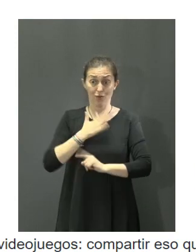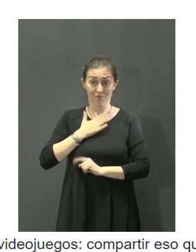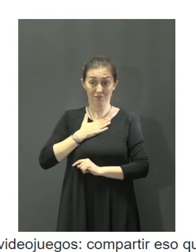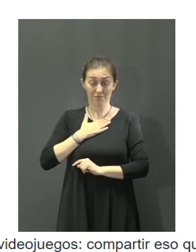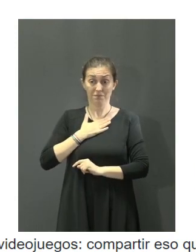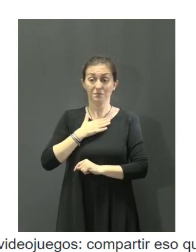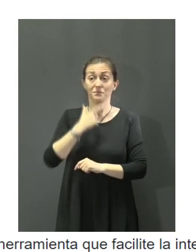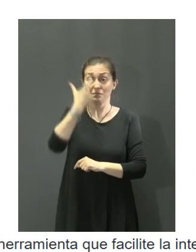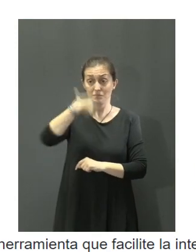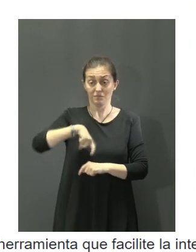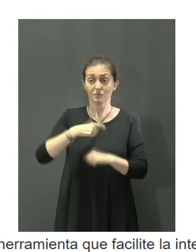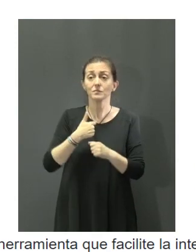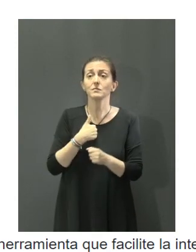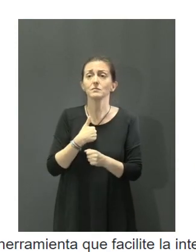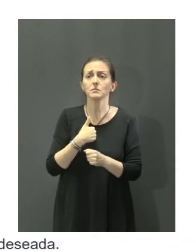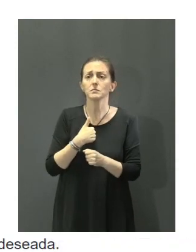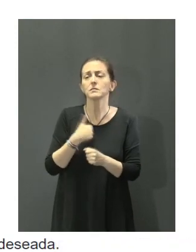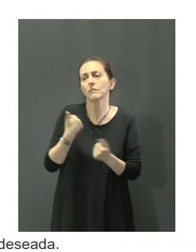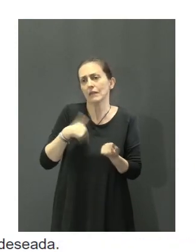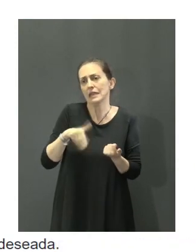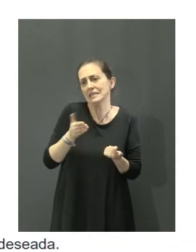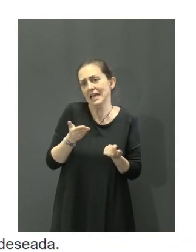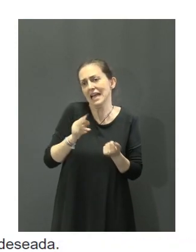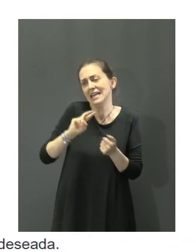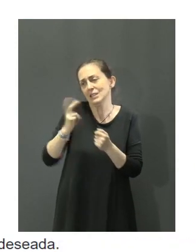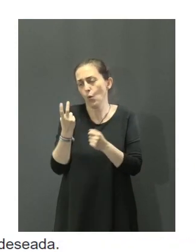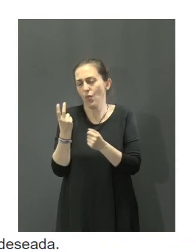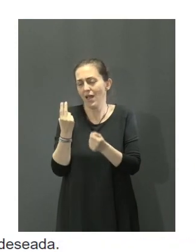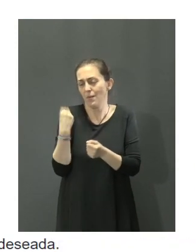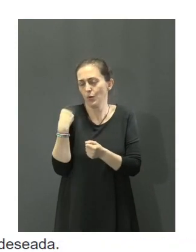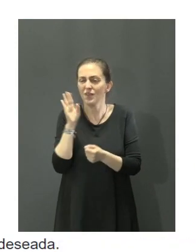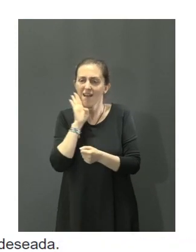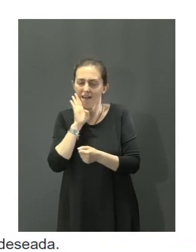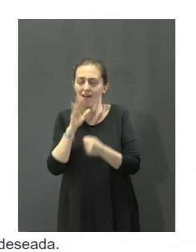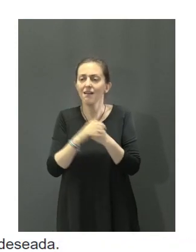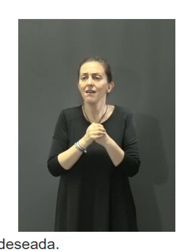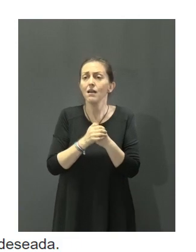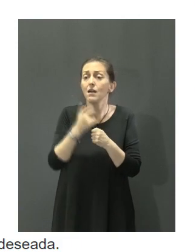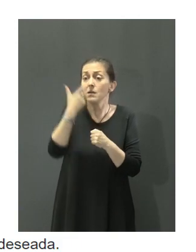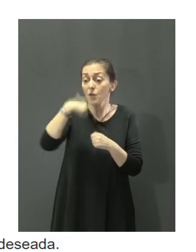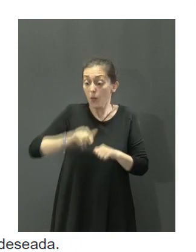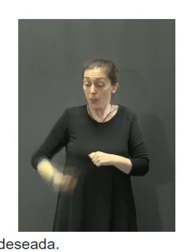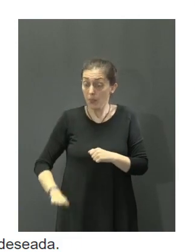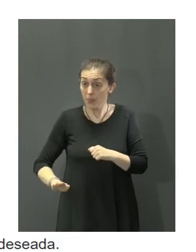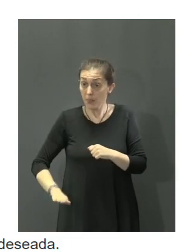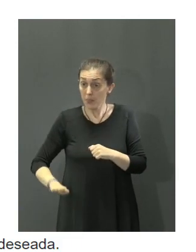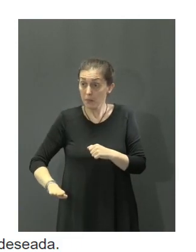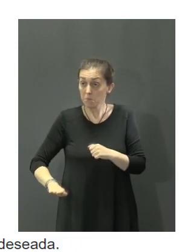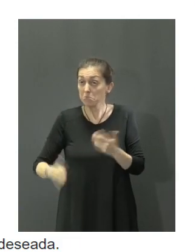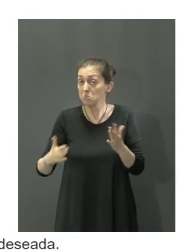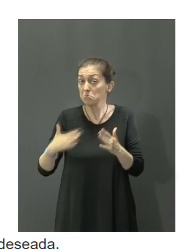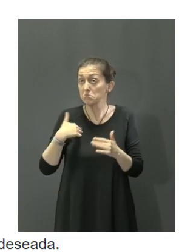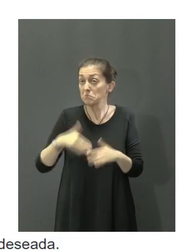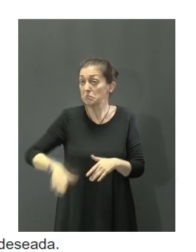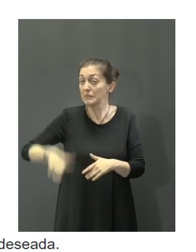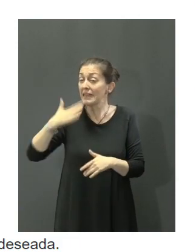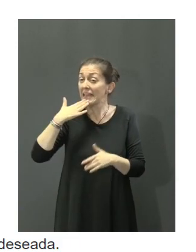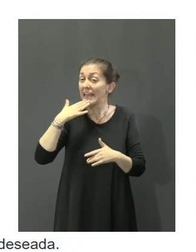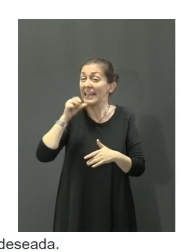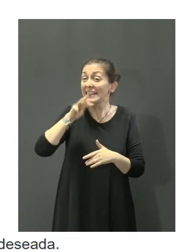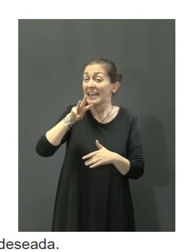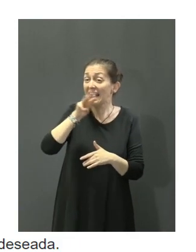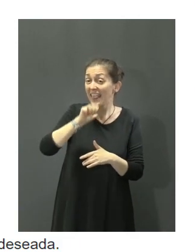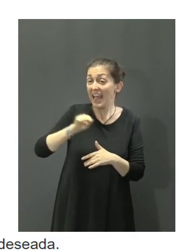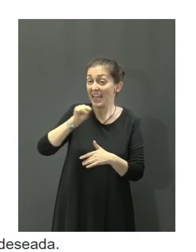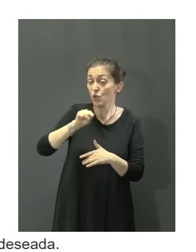yo, pasando ya a la segunda pregunta, yo de pequeño, durante 13 años de mi vida, todos